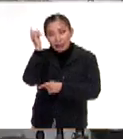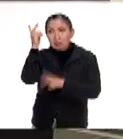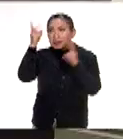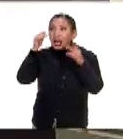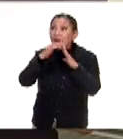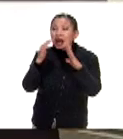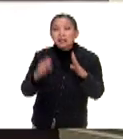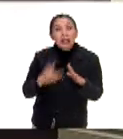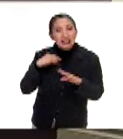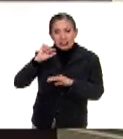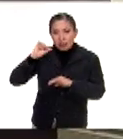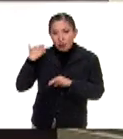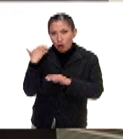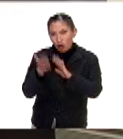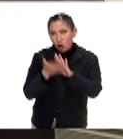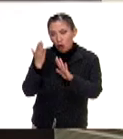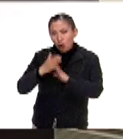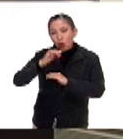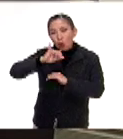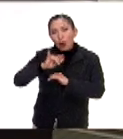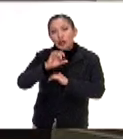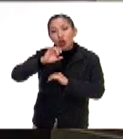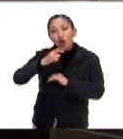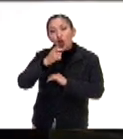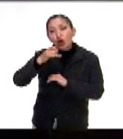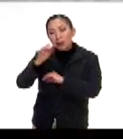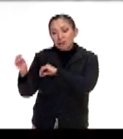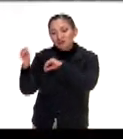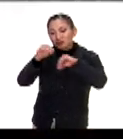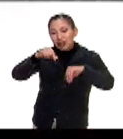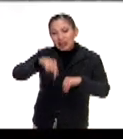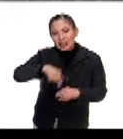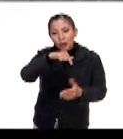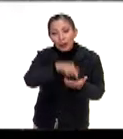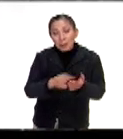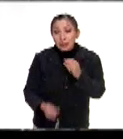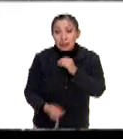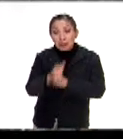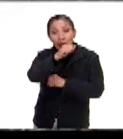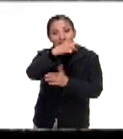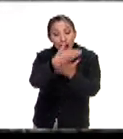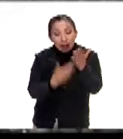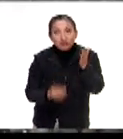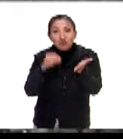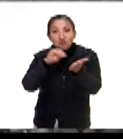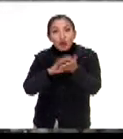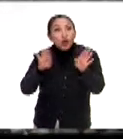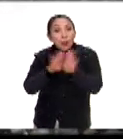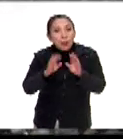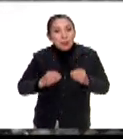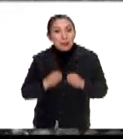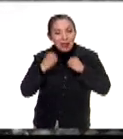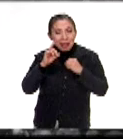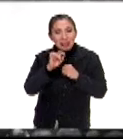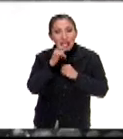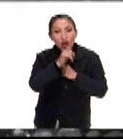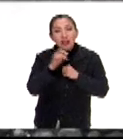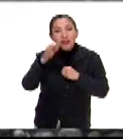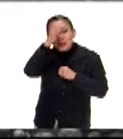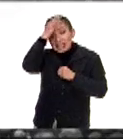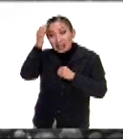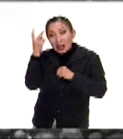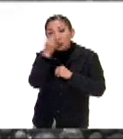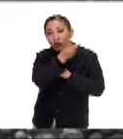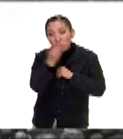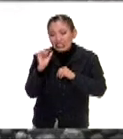casa, que acaba de terminar la casa Juan O'Gorman y se mudan. Entonces es el primer registro que hay de cómo vivían Diego Rivera y Frida